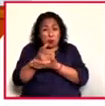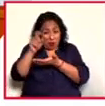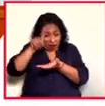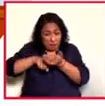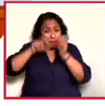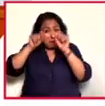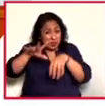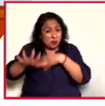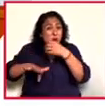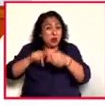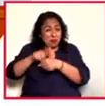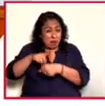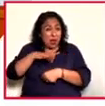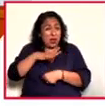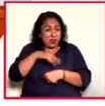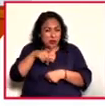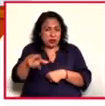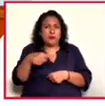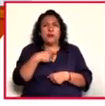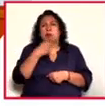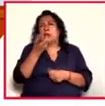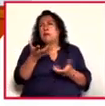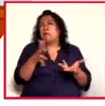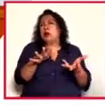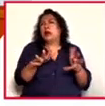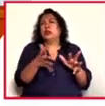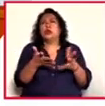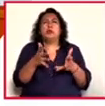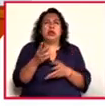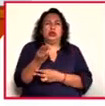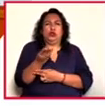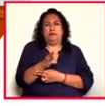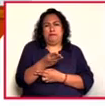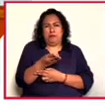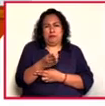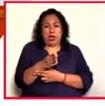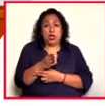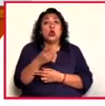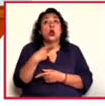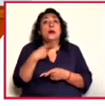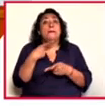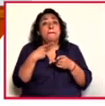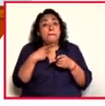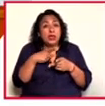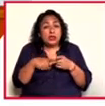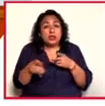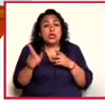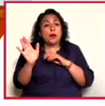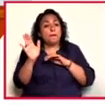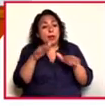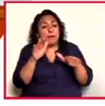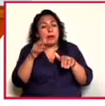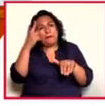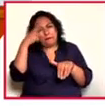desde más o menos mayo empecé a entrar a las primeras convocatorias.